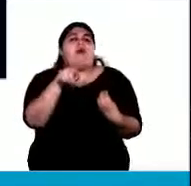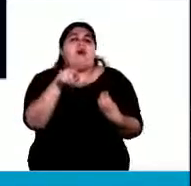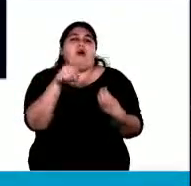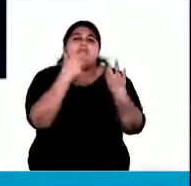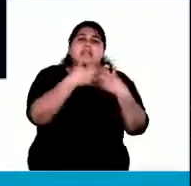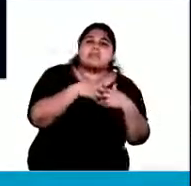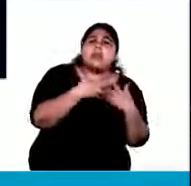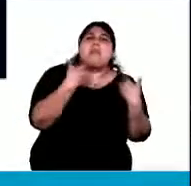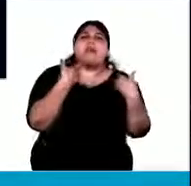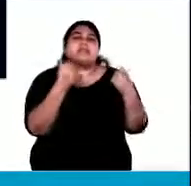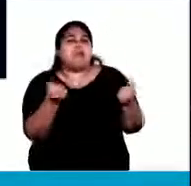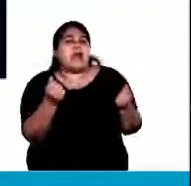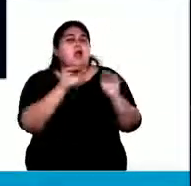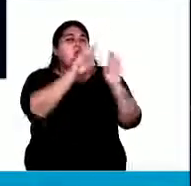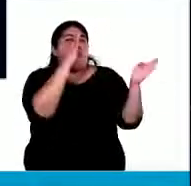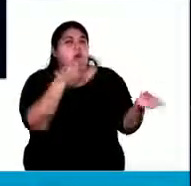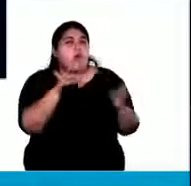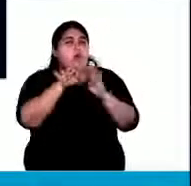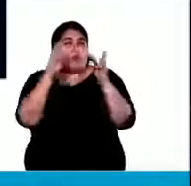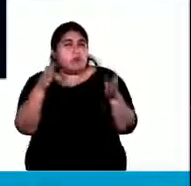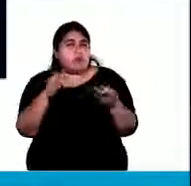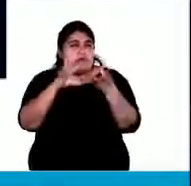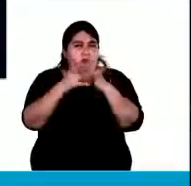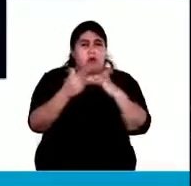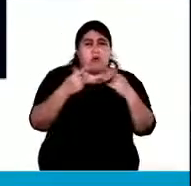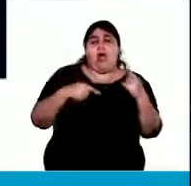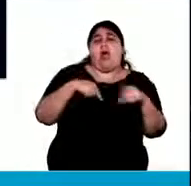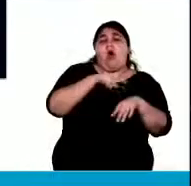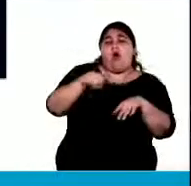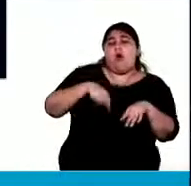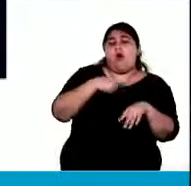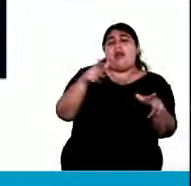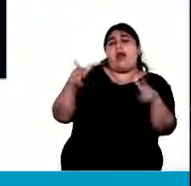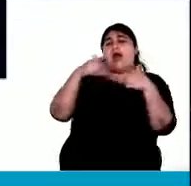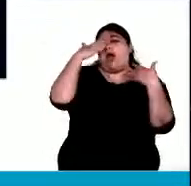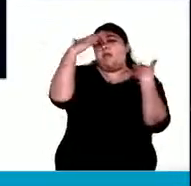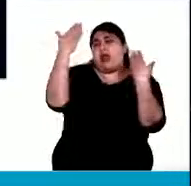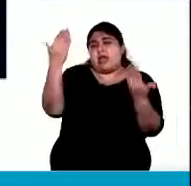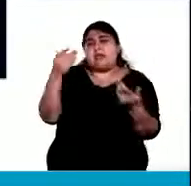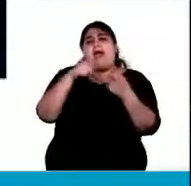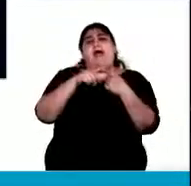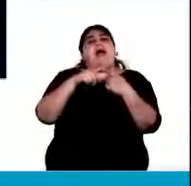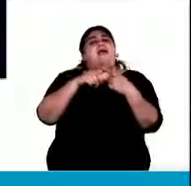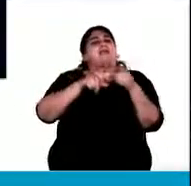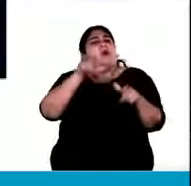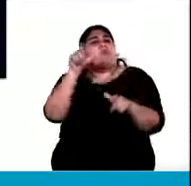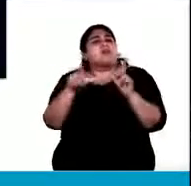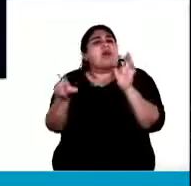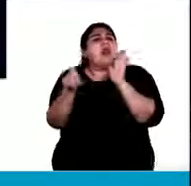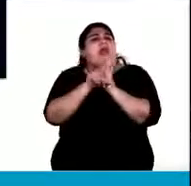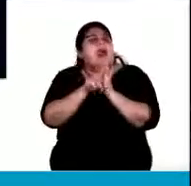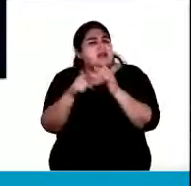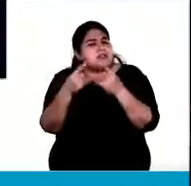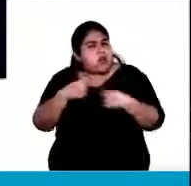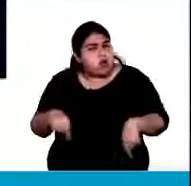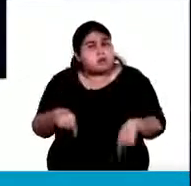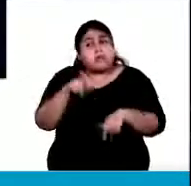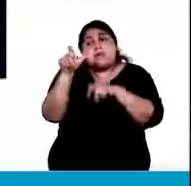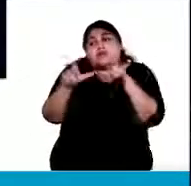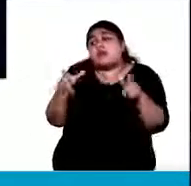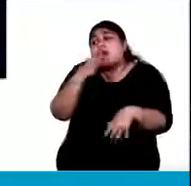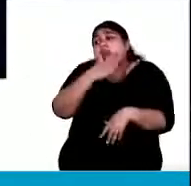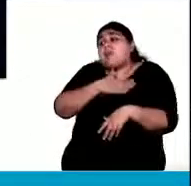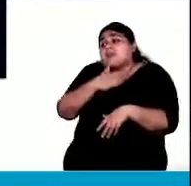sistema de salud de la provincia de Buenos Aires, nos pasamos horas homenajeando o haciendo leyes para las personas que